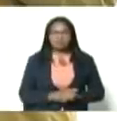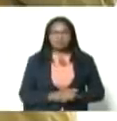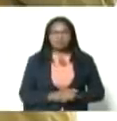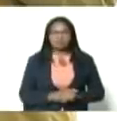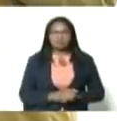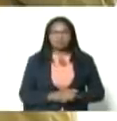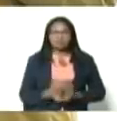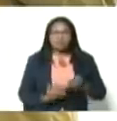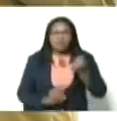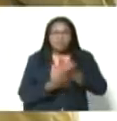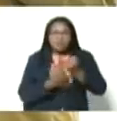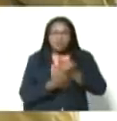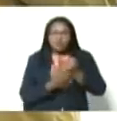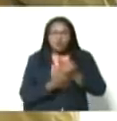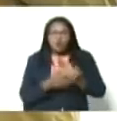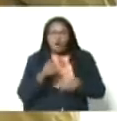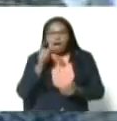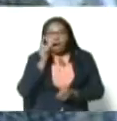¿Él apoyó a Capriles?